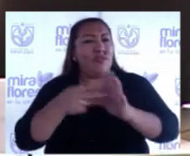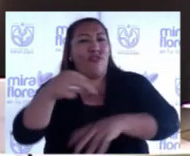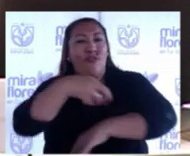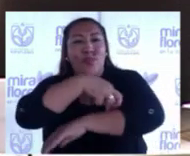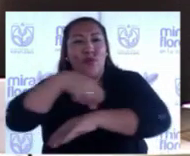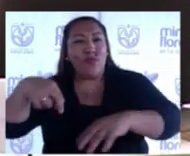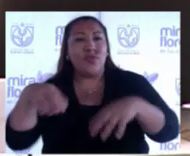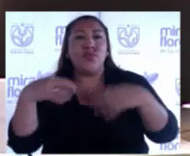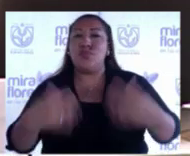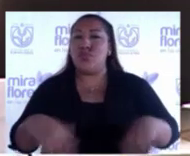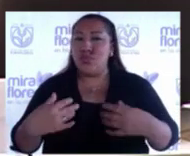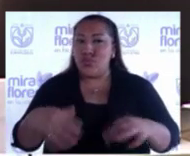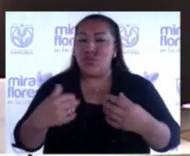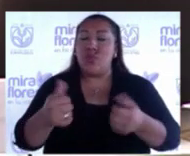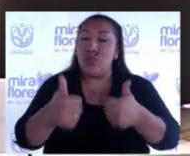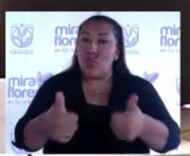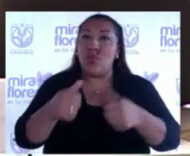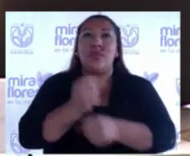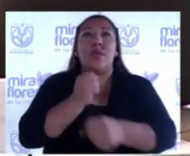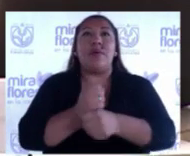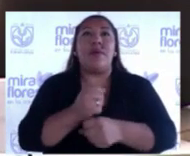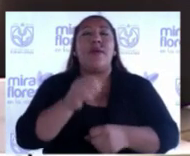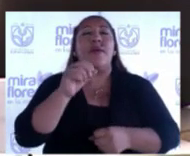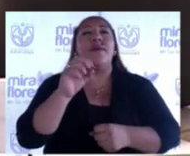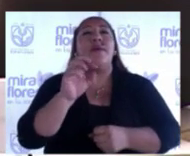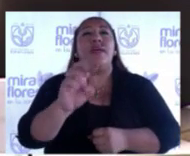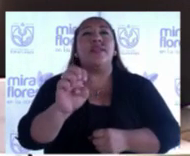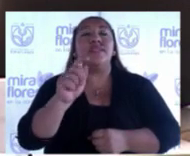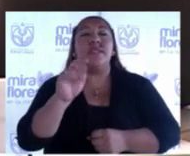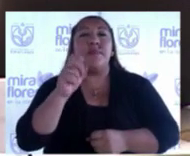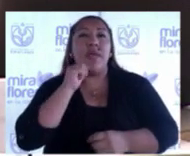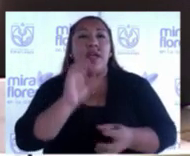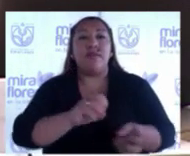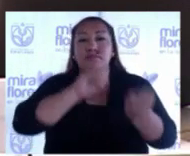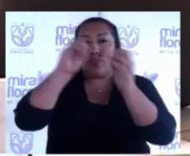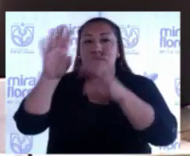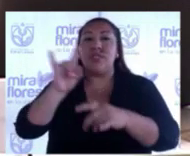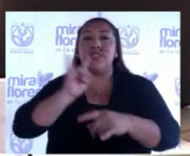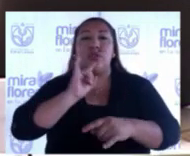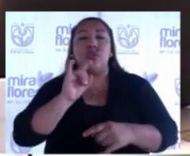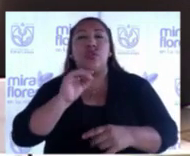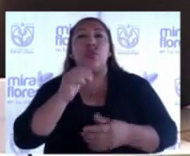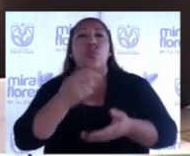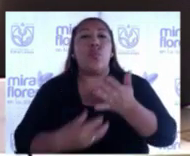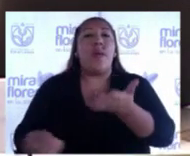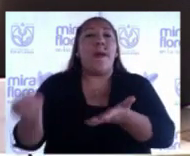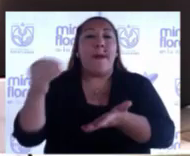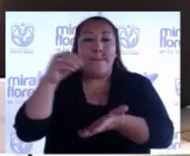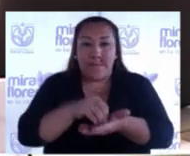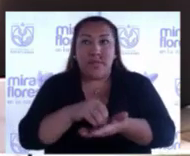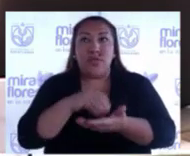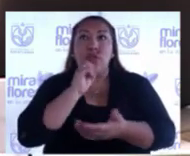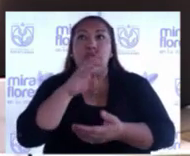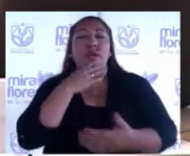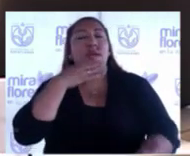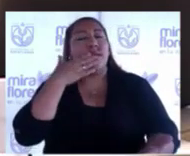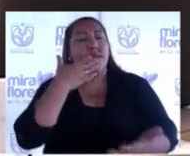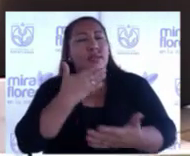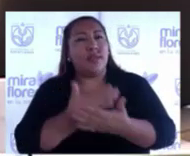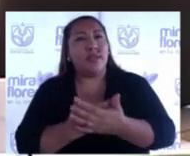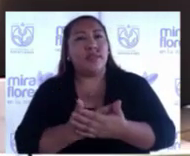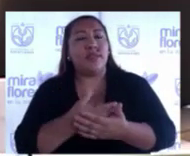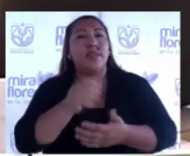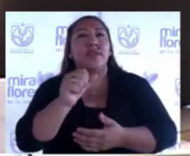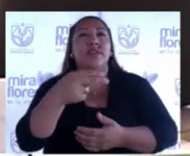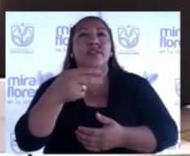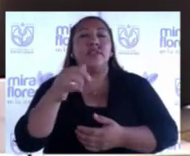la exitosa repatriación del señor de Roche a los Estados Unidos. Nuevamente reiteramos nuestro agradecimiento atentamente,